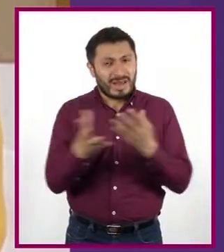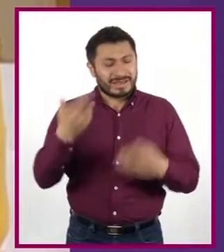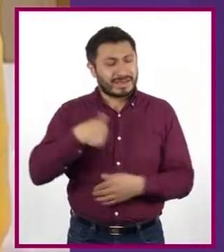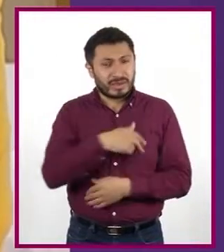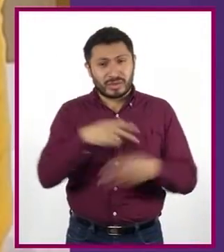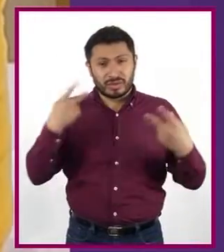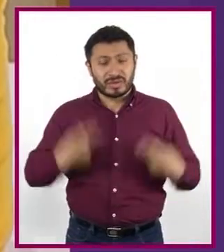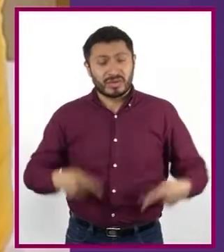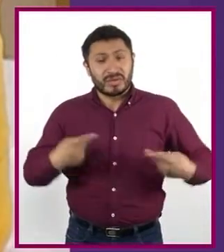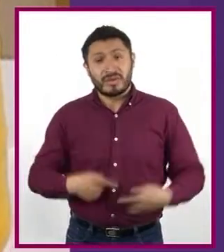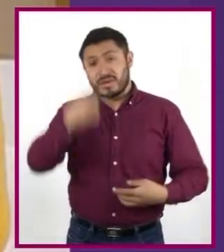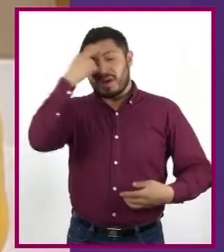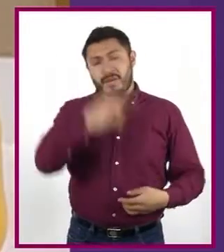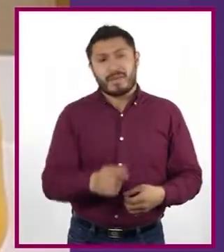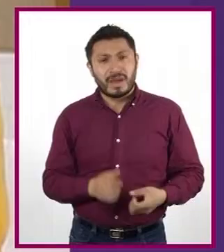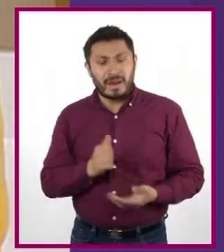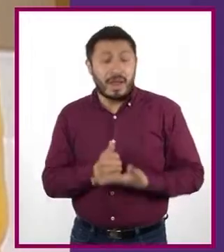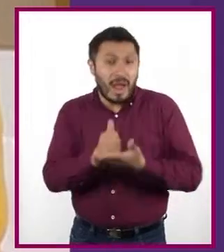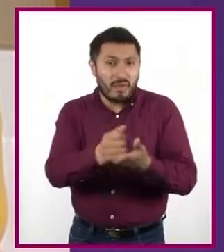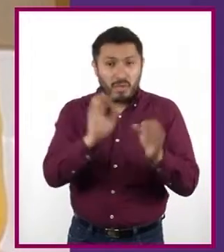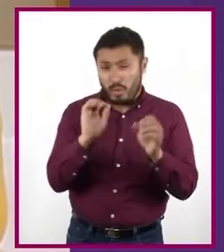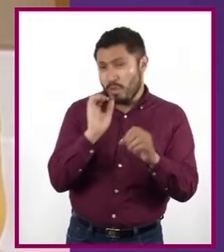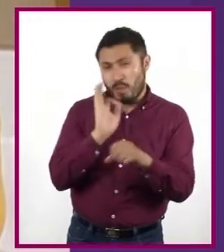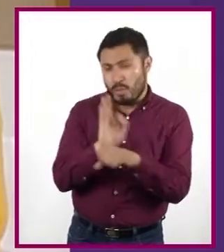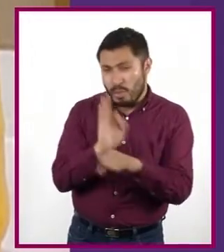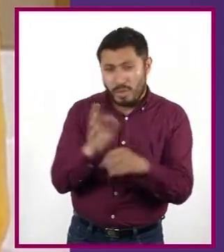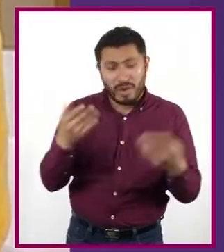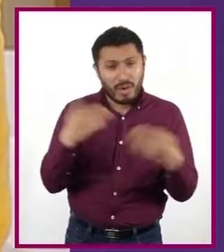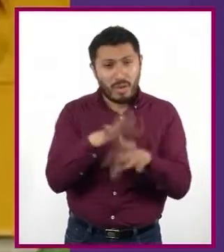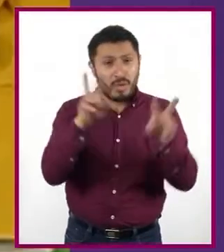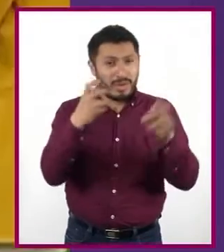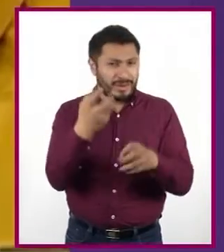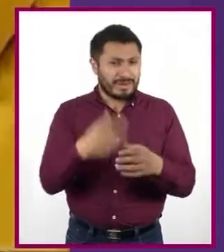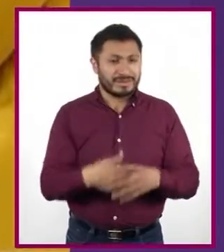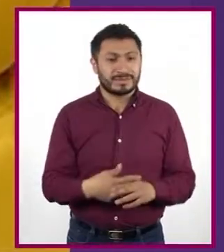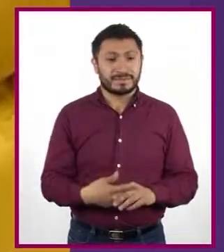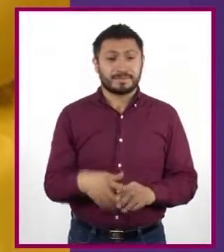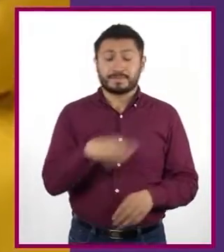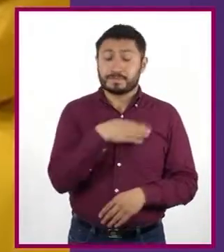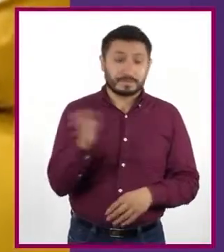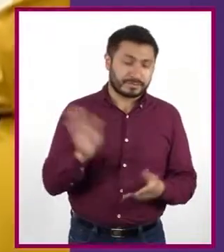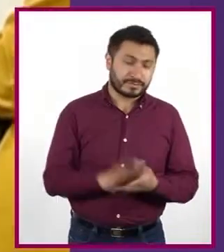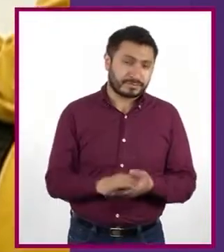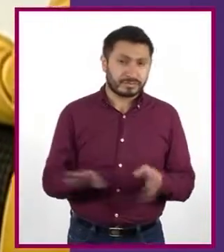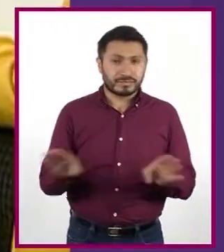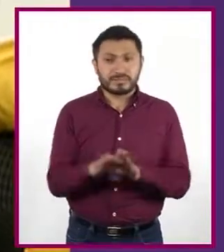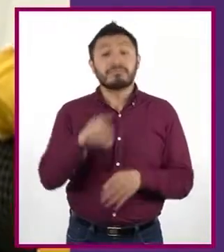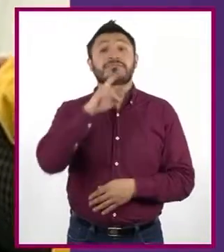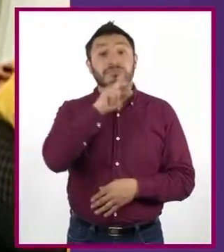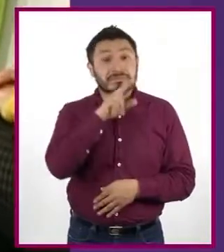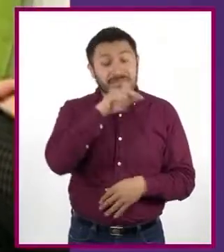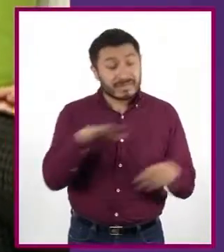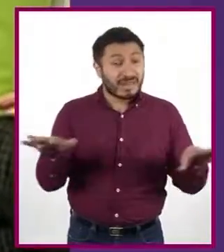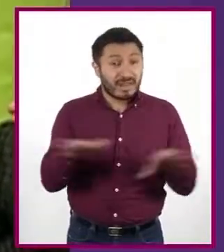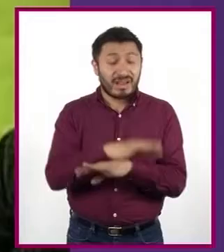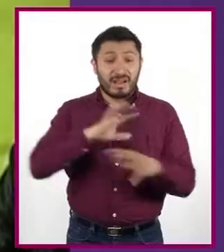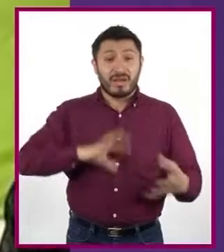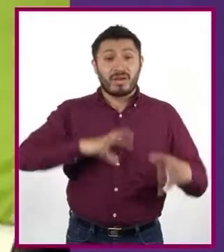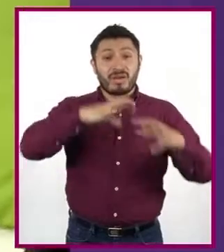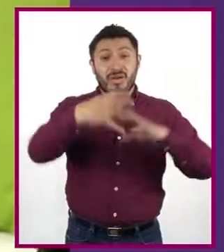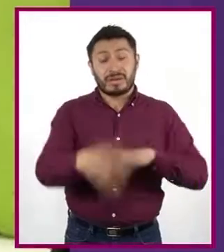para aportar algo en relación a esto? Bueno, digamos que la preocupación por el cambio